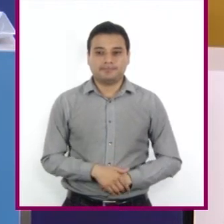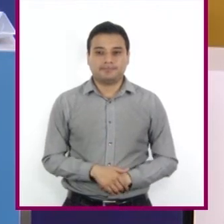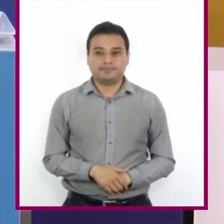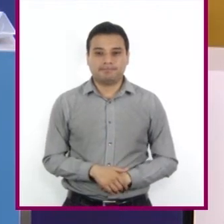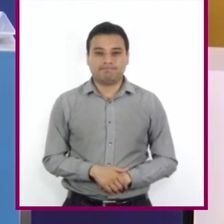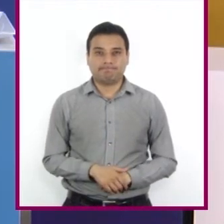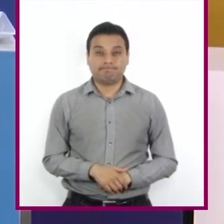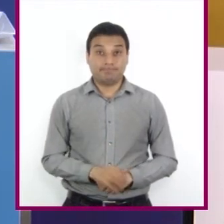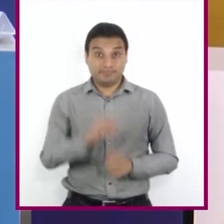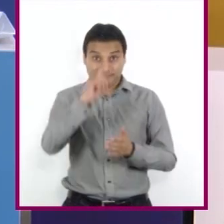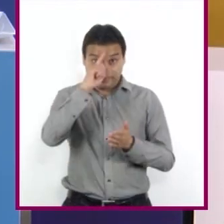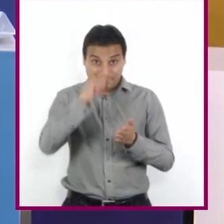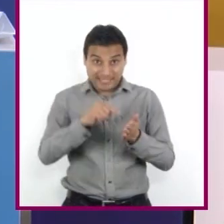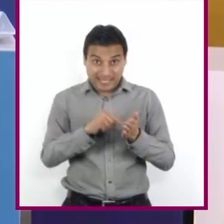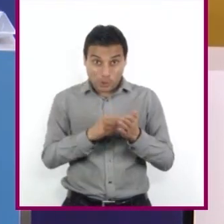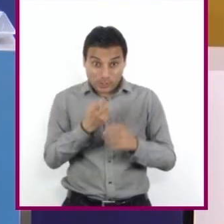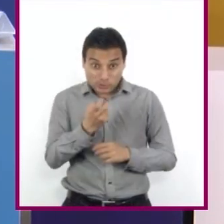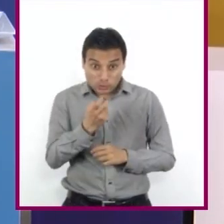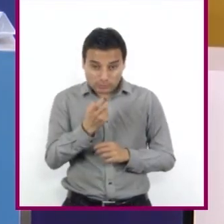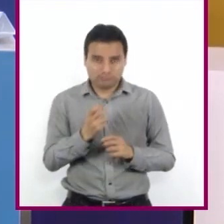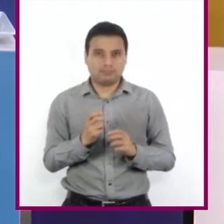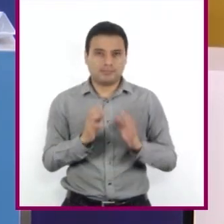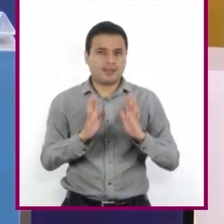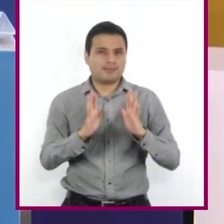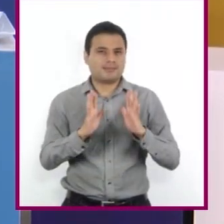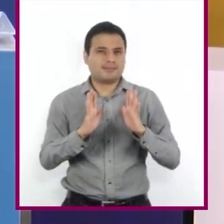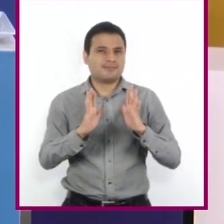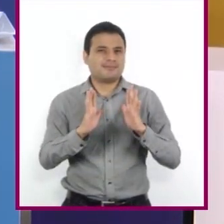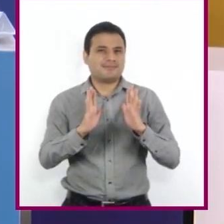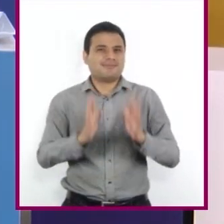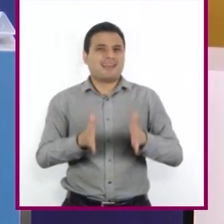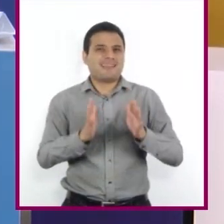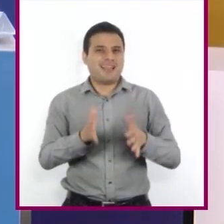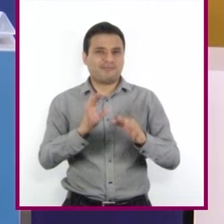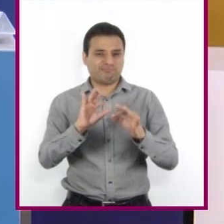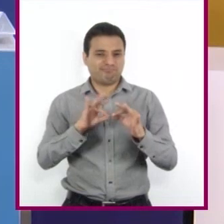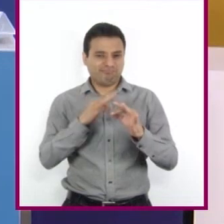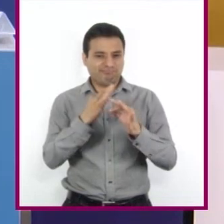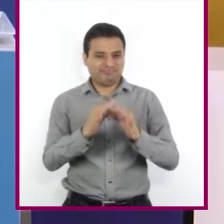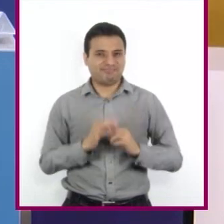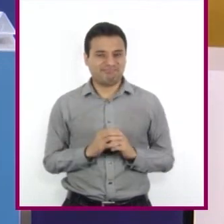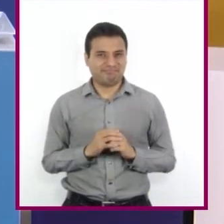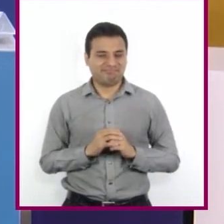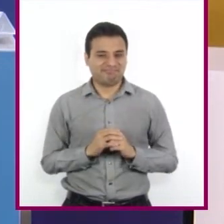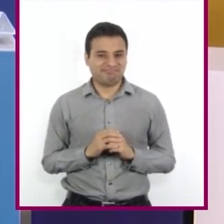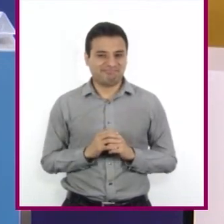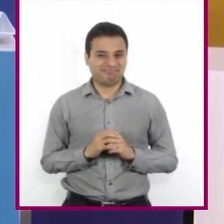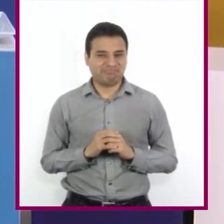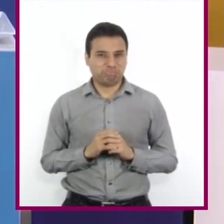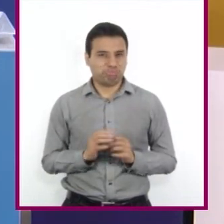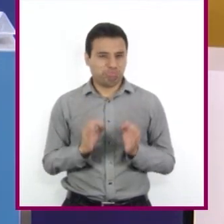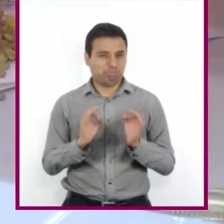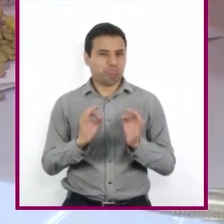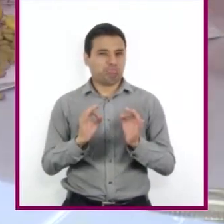Creo que ahí nos podemos ya dar una idea de cómo se vería